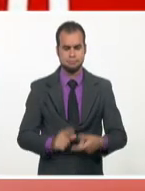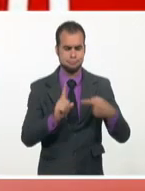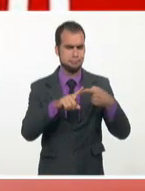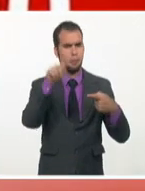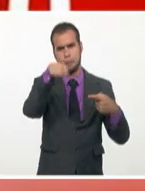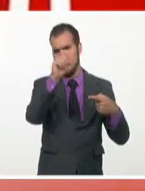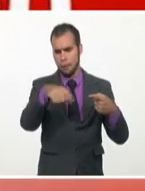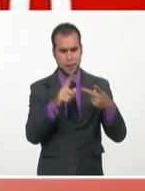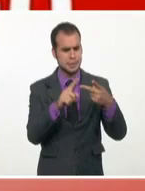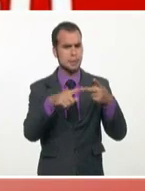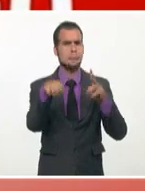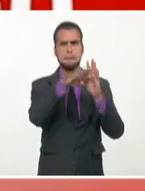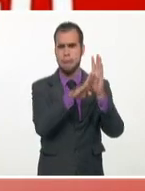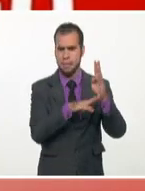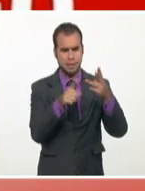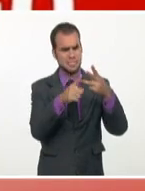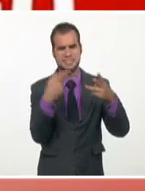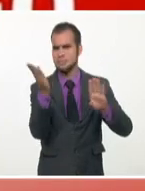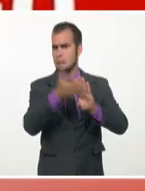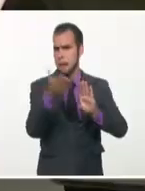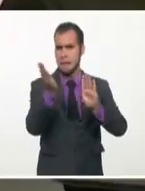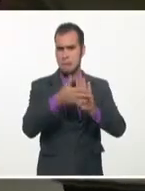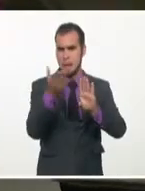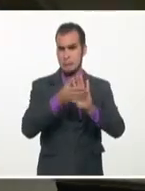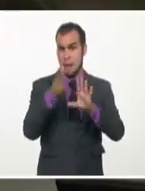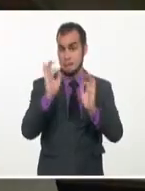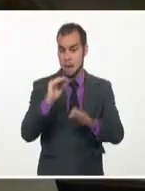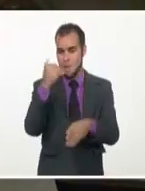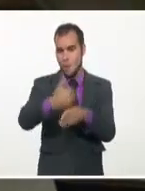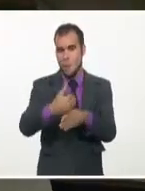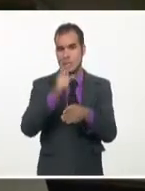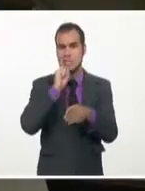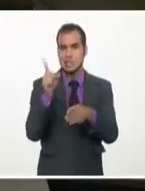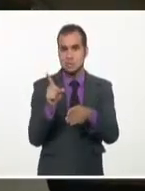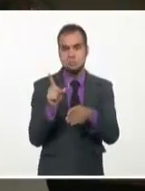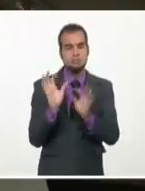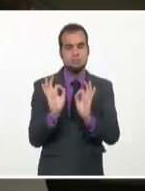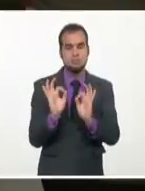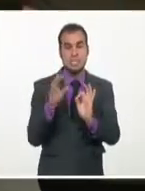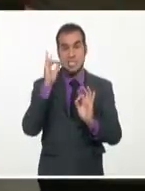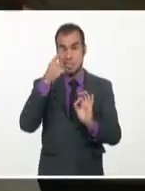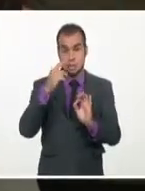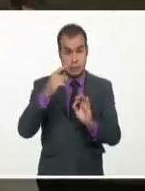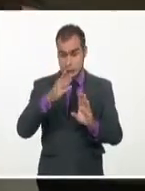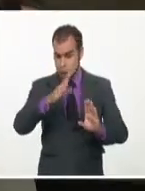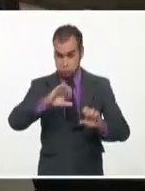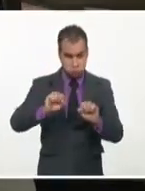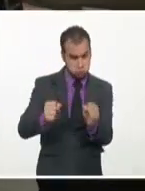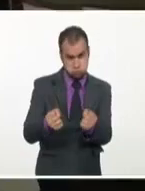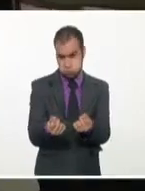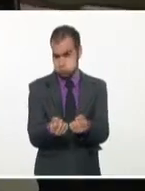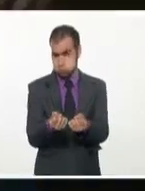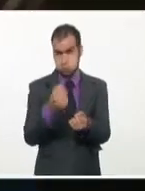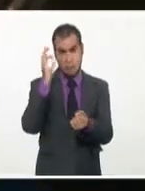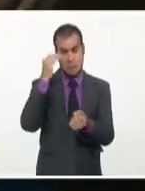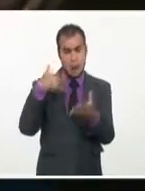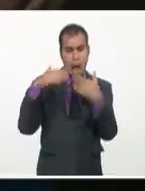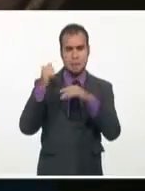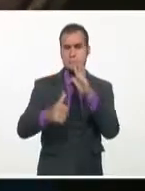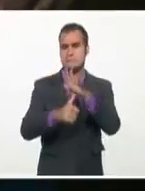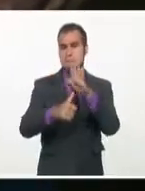medidas, sanciones generadas por el cerco imperial, reforzadas y endurecidas por la administración